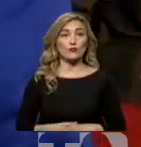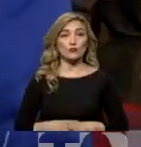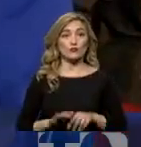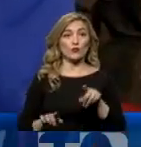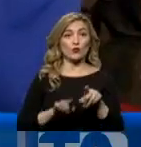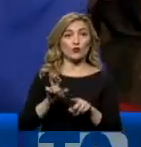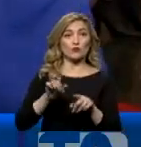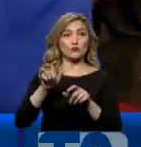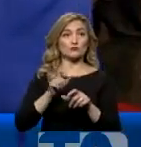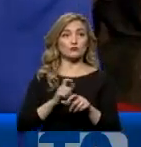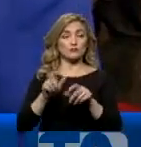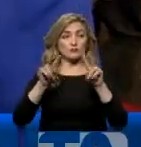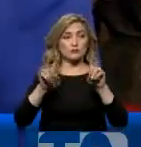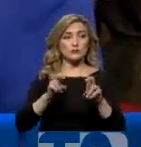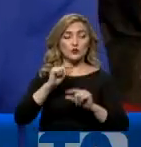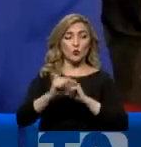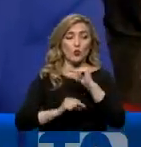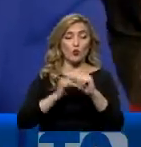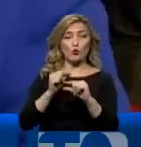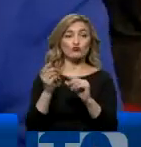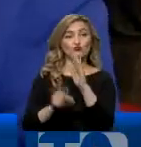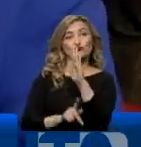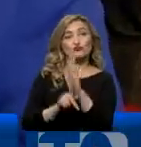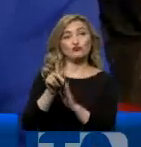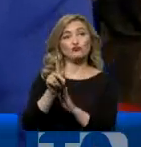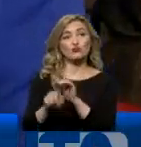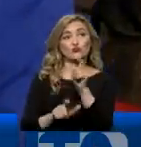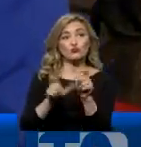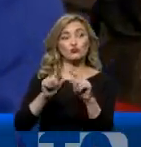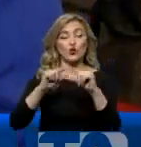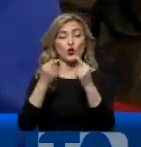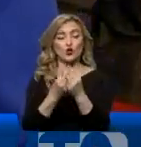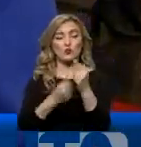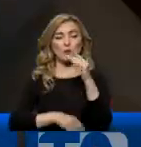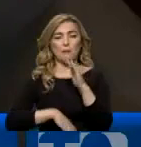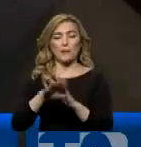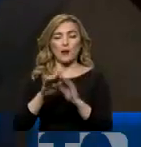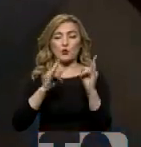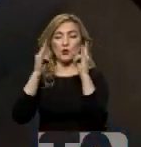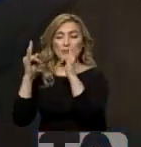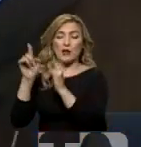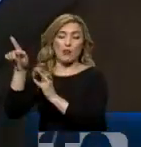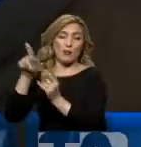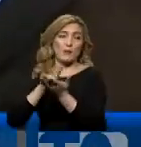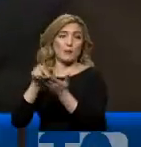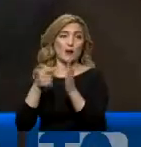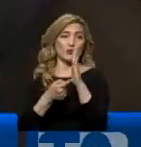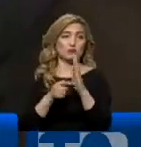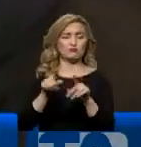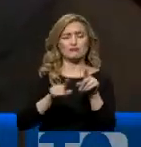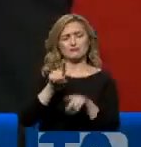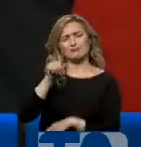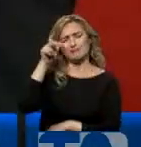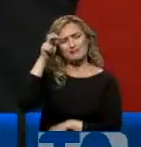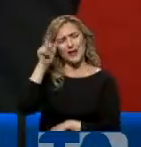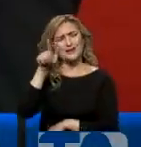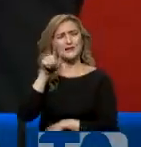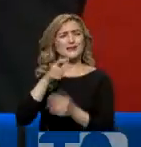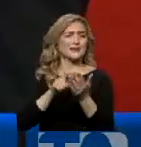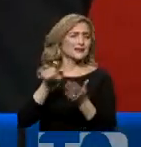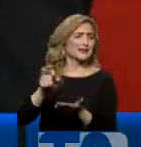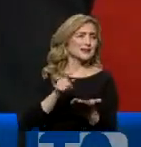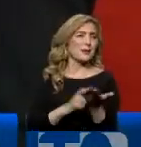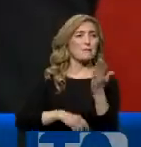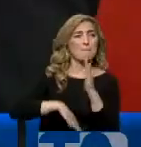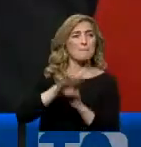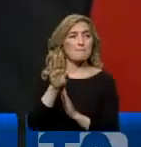ser progresivos, obviamente enfocando hacia aquellos sectores más privilegiados. Aunque hay otros que creen necesitan mayor análisis, como